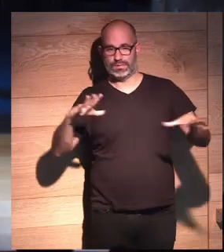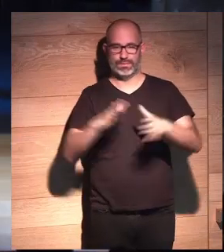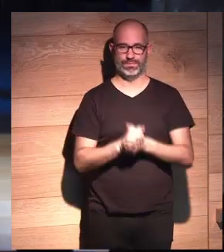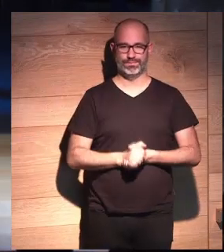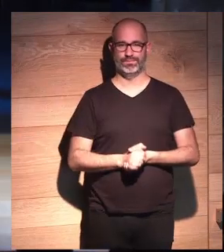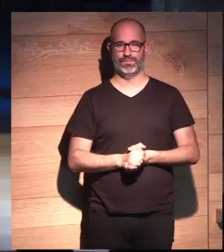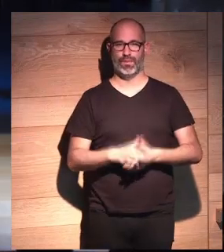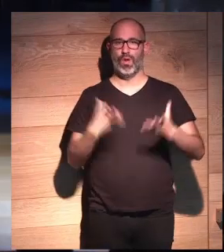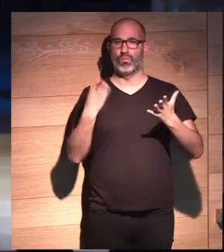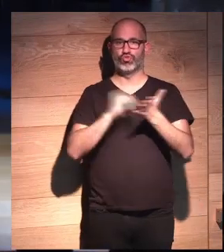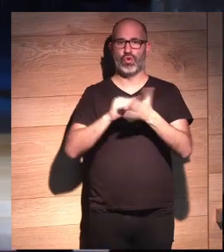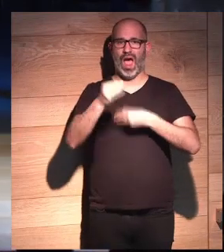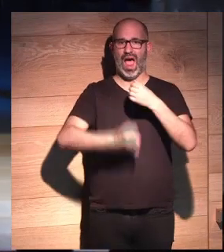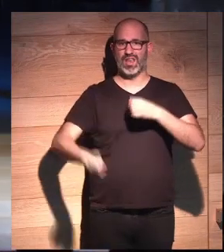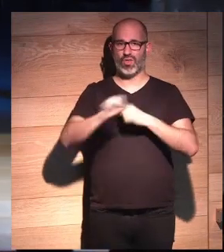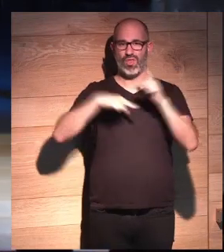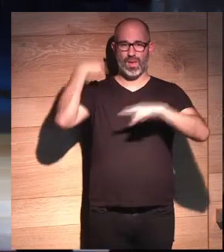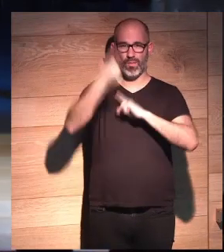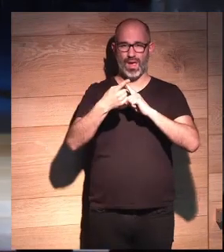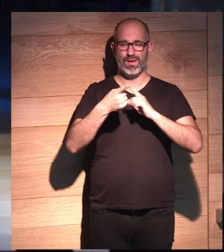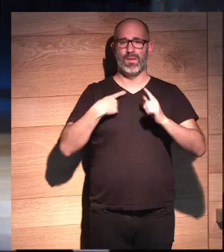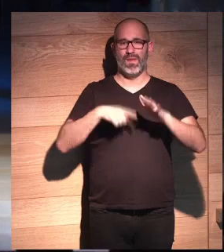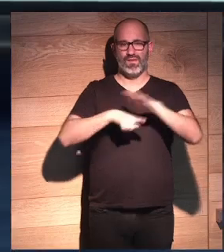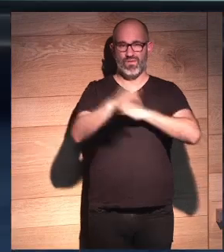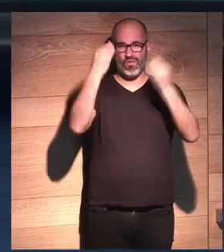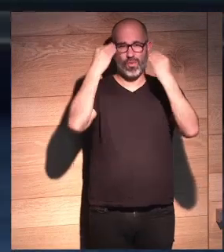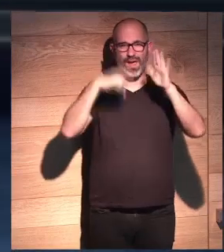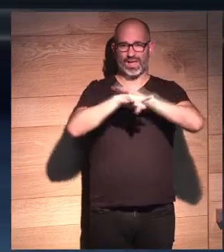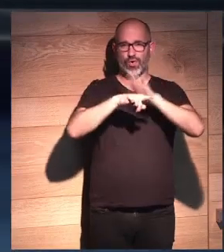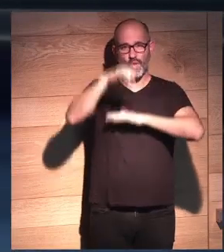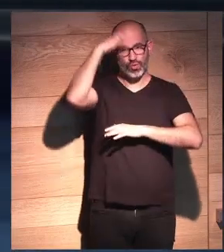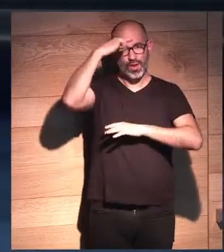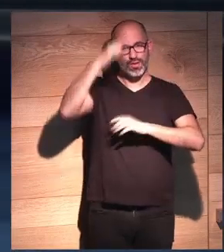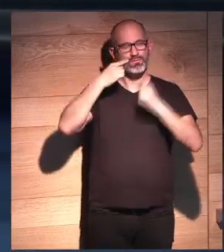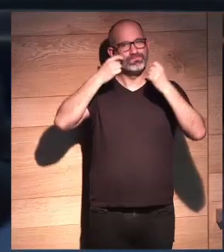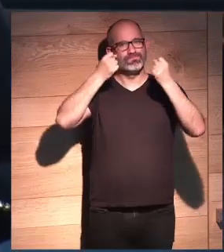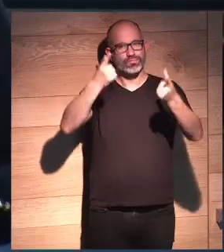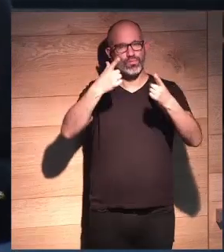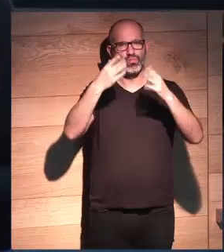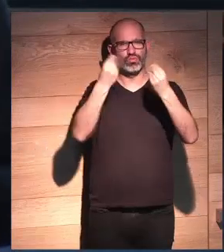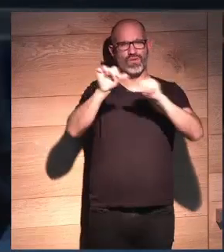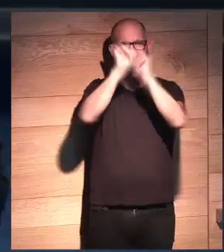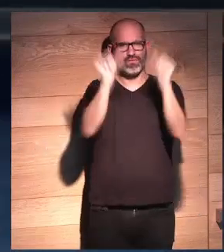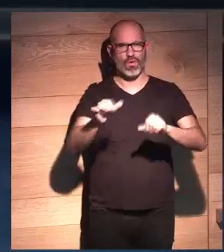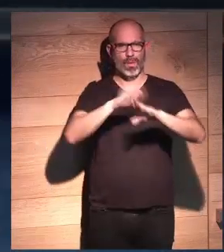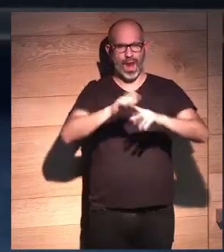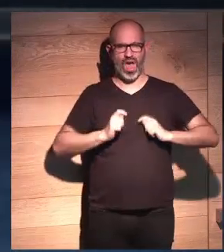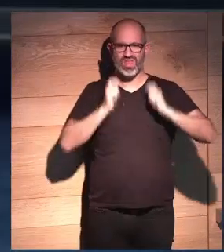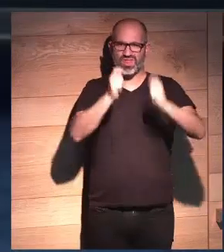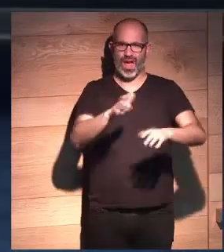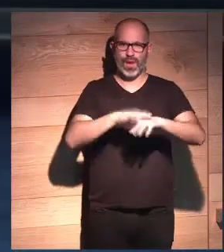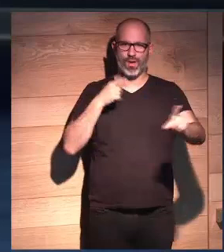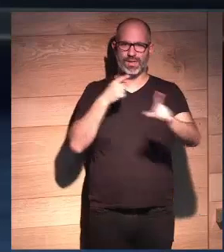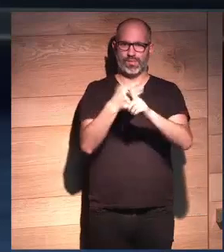cine. Muchos años después me formé en gestión cultural y me di cuenta de que había muchas maneras de aportar mi granito de